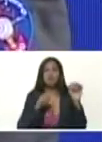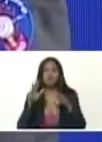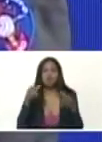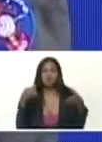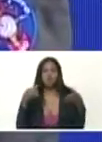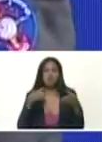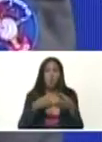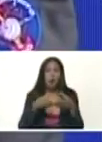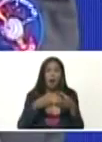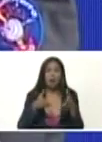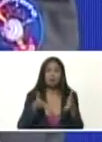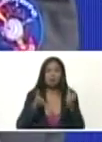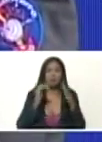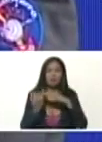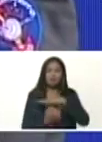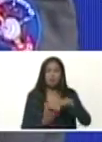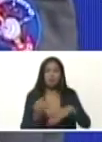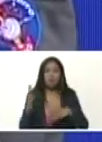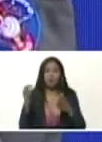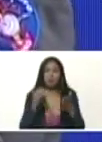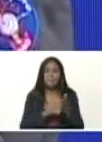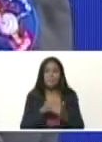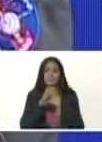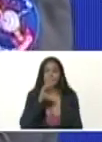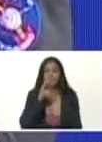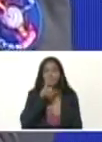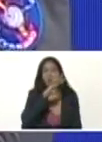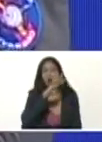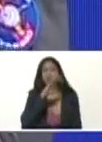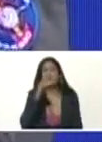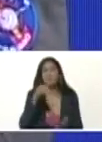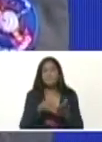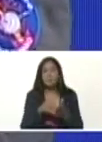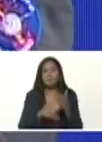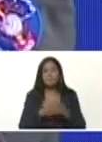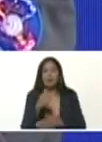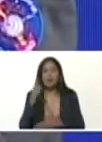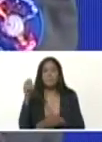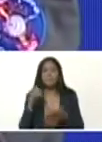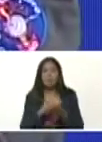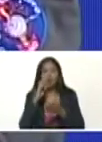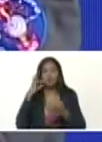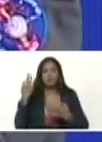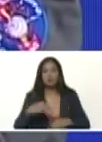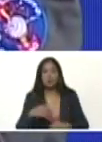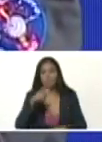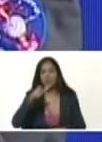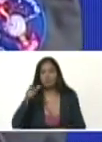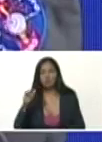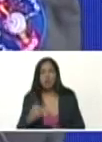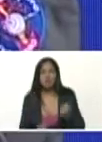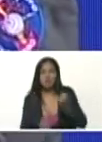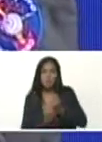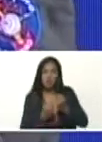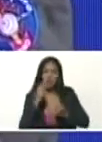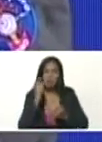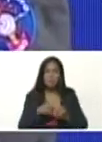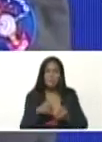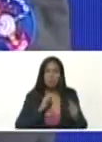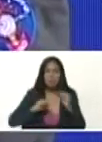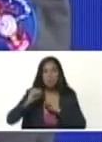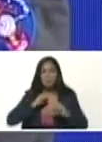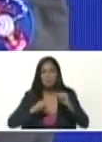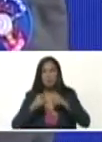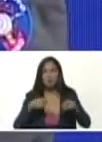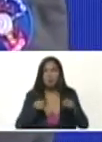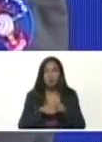academias, 4.000 cadetes, más 1.000 oficiales y personal de apoyo